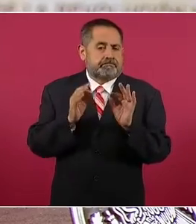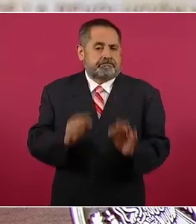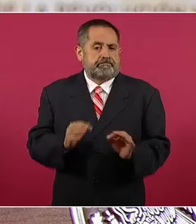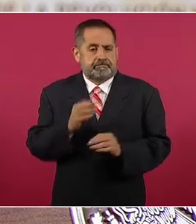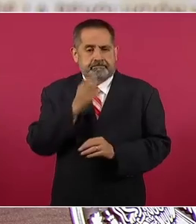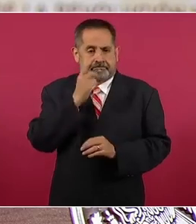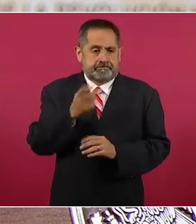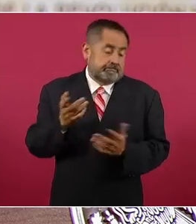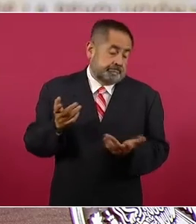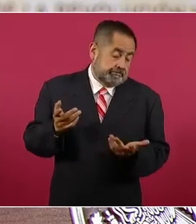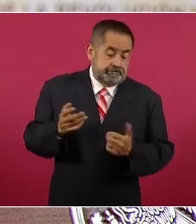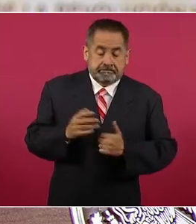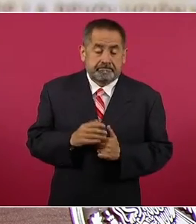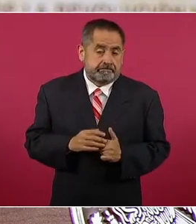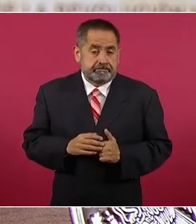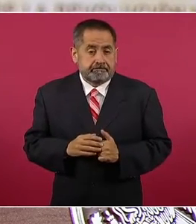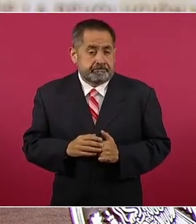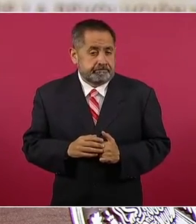decir si